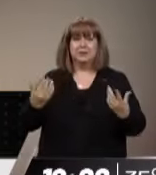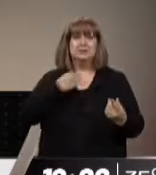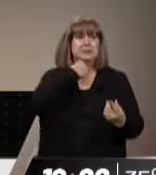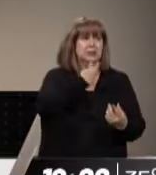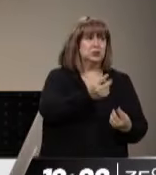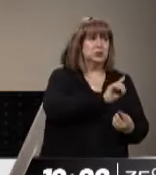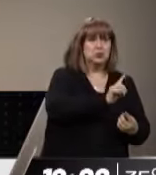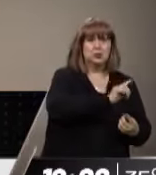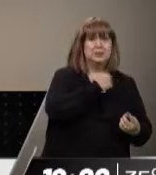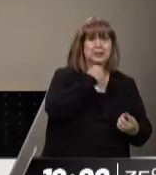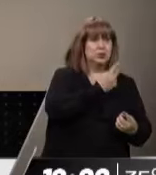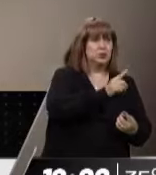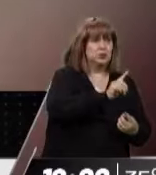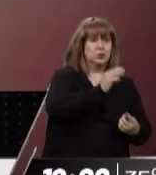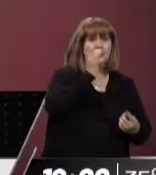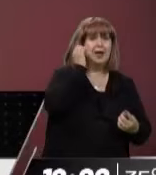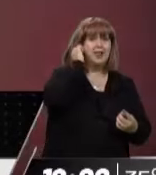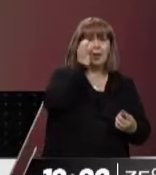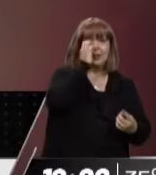justamente liberado,